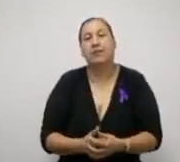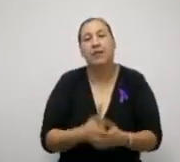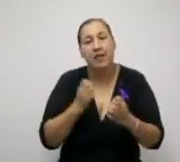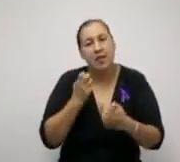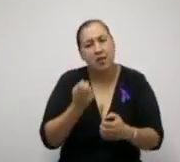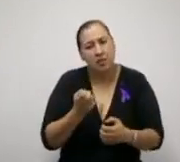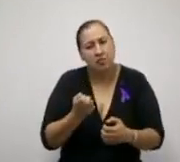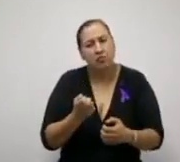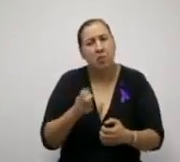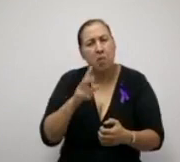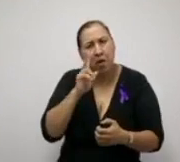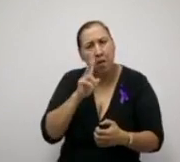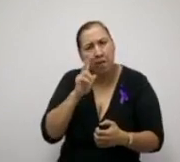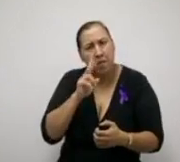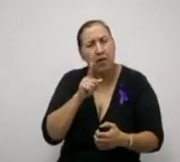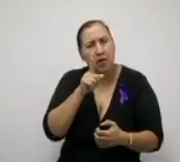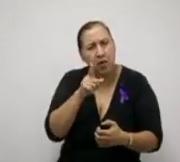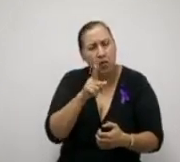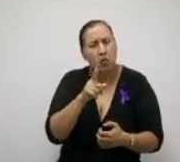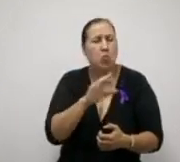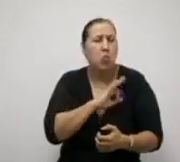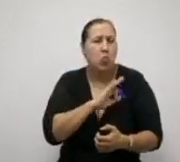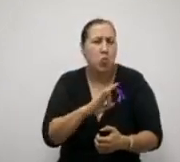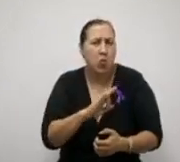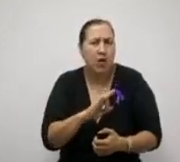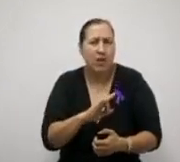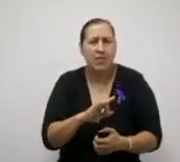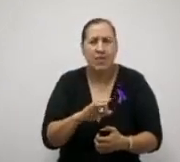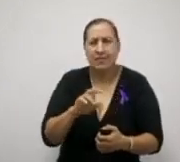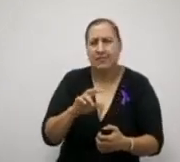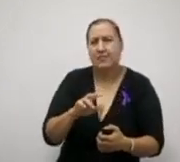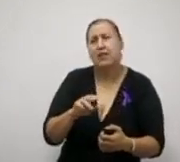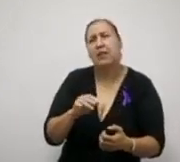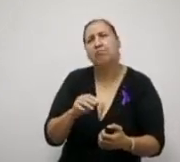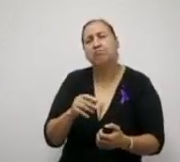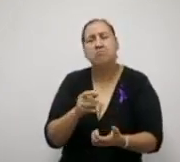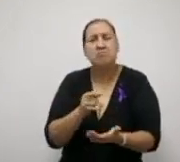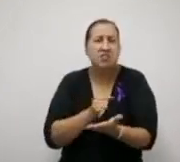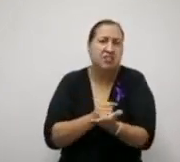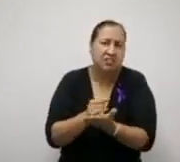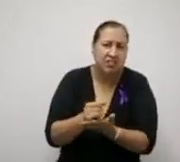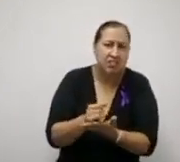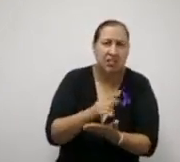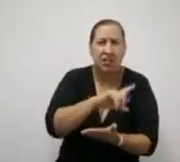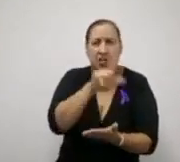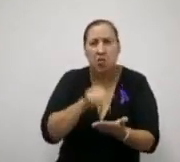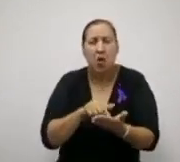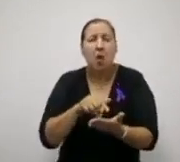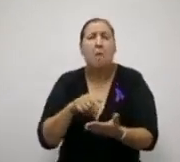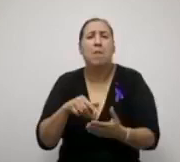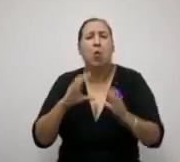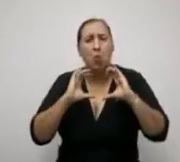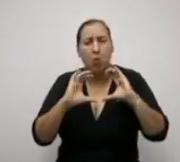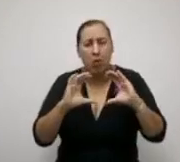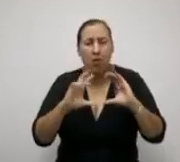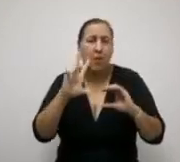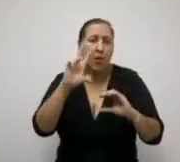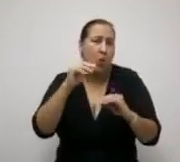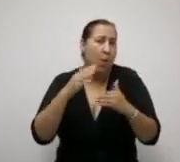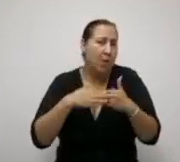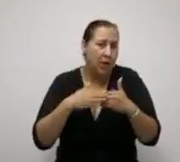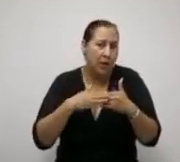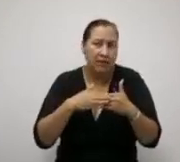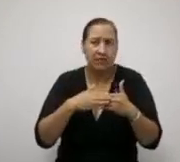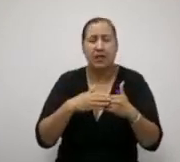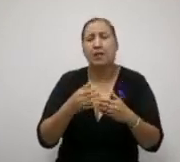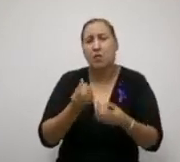para contribuir a garantizar que las usuarias reciban un método anticonceptivo antes de su egreso de la unidad. Mencionar que se brinda atención a